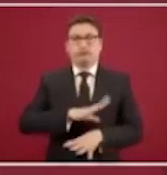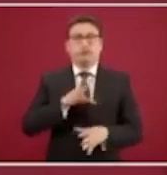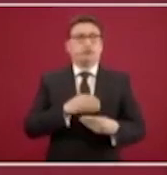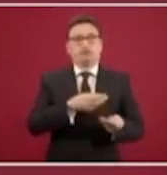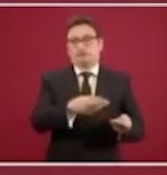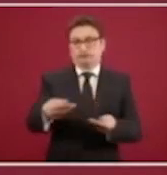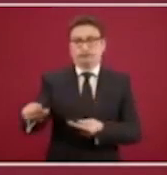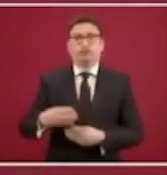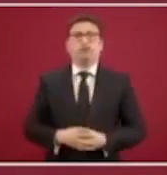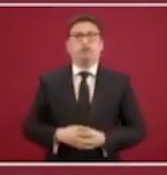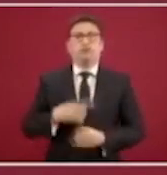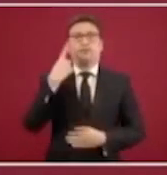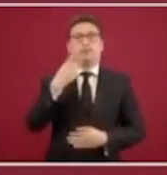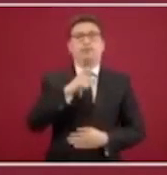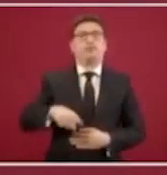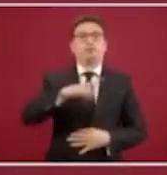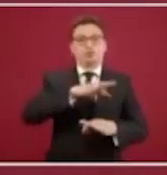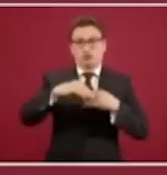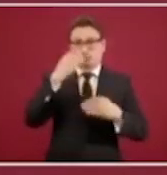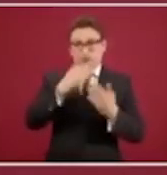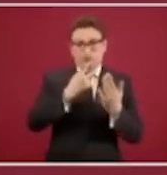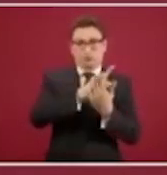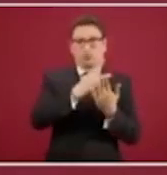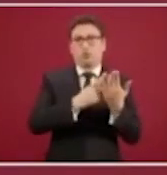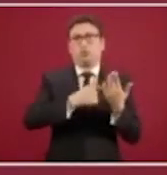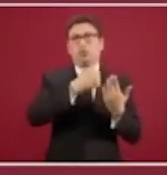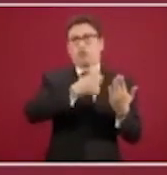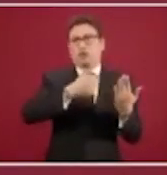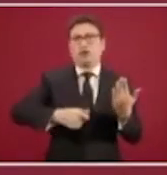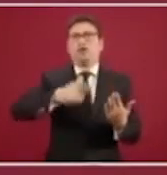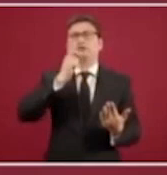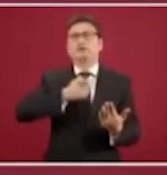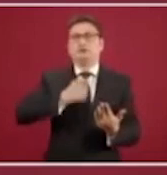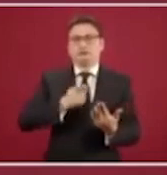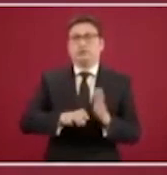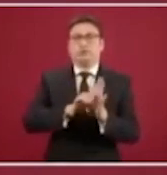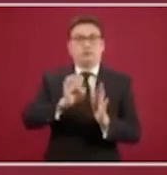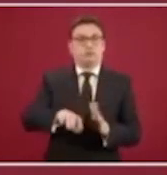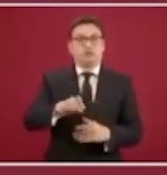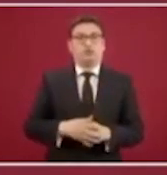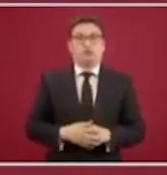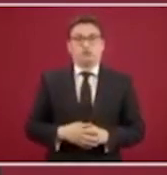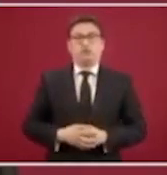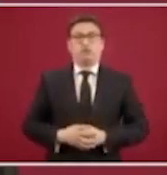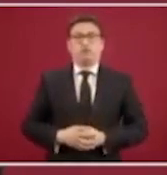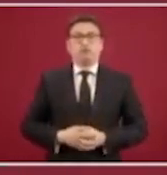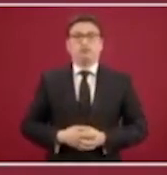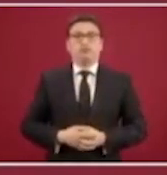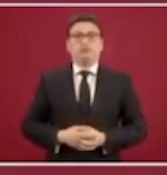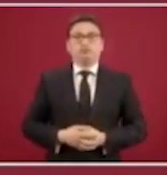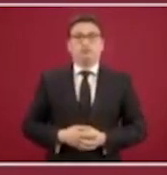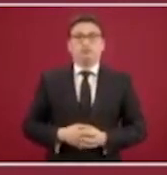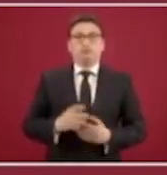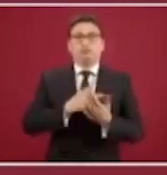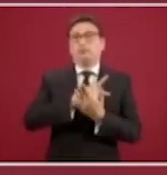para que se sepa programa por programa. Por ejemplo, se amplía el